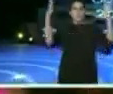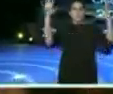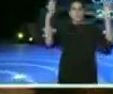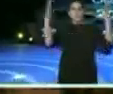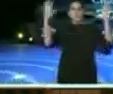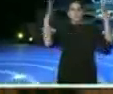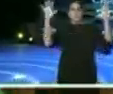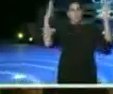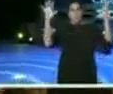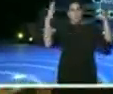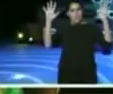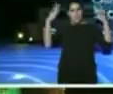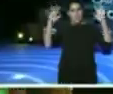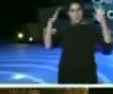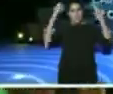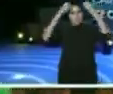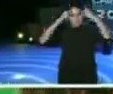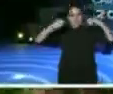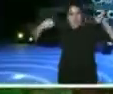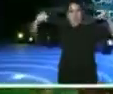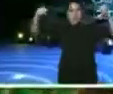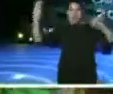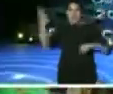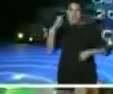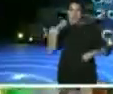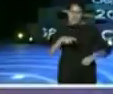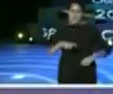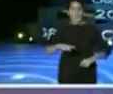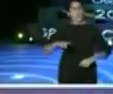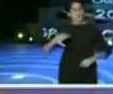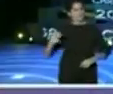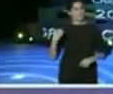Los faunos llegaron al carnaval para triunfar, aquí están.